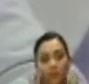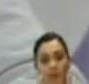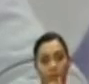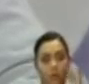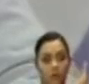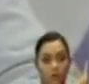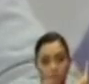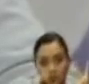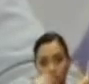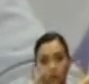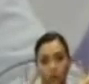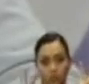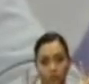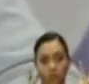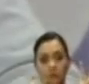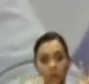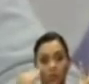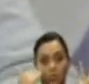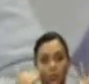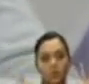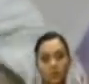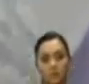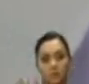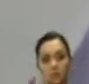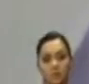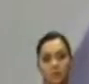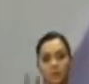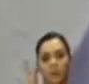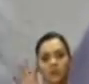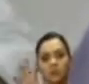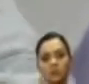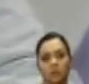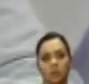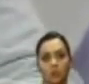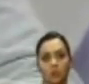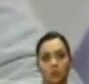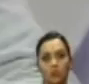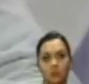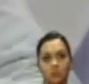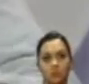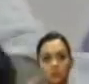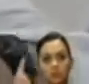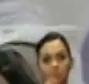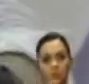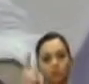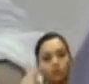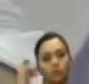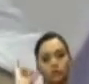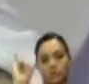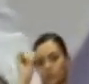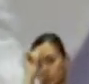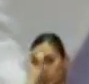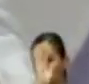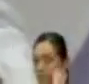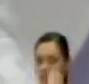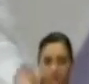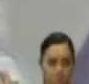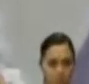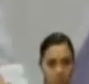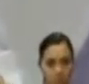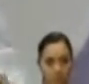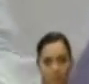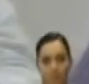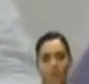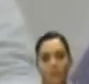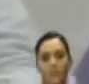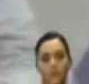2 adultos tienen por un día un precio especial de $25. Averígame si es fin de semana o todos los días, solo fines de semana por lo pronto. Y les insisto, este es el